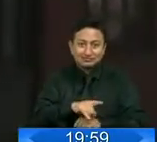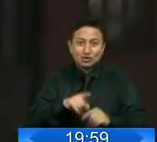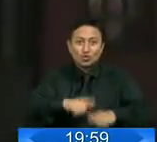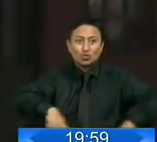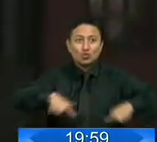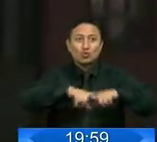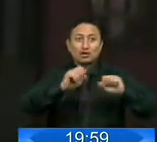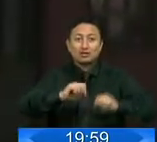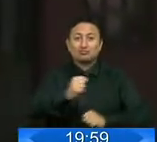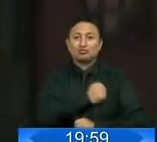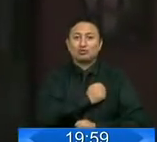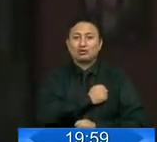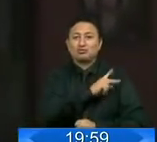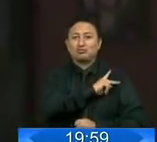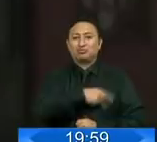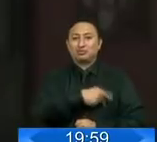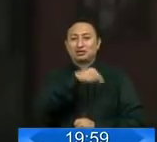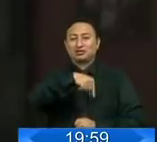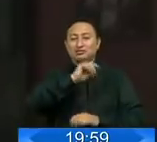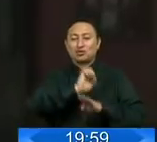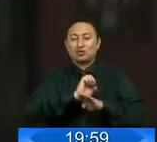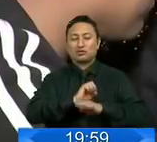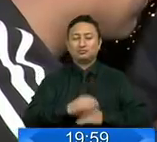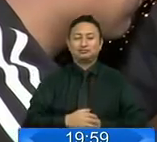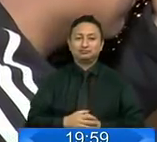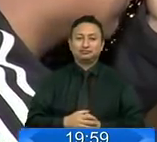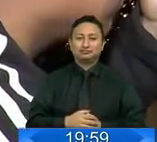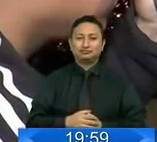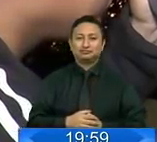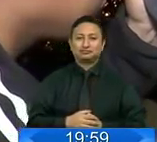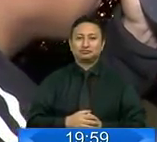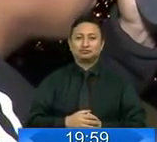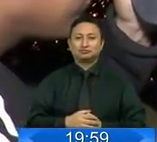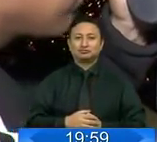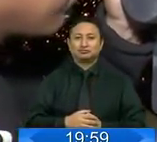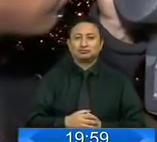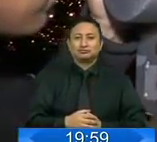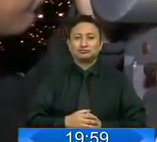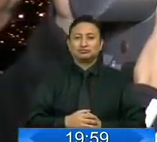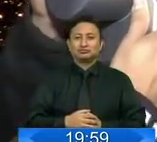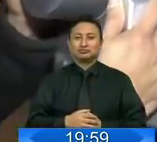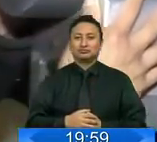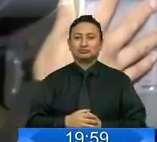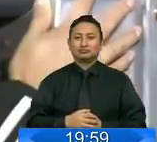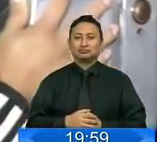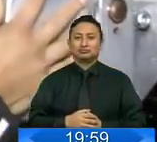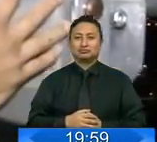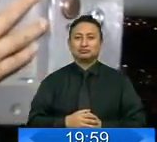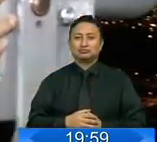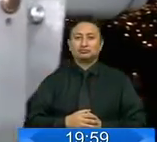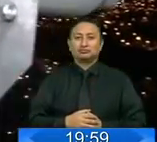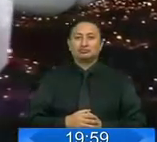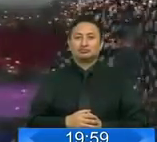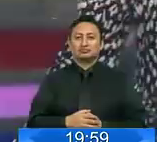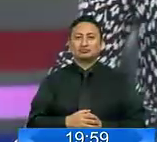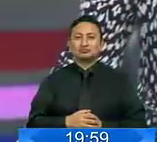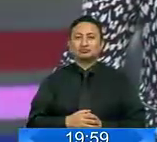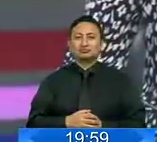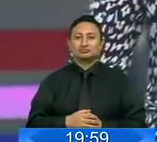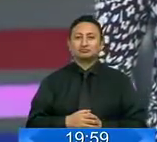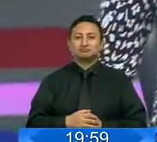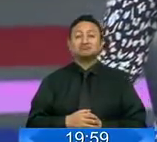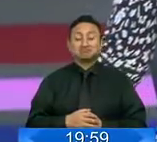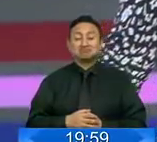personalidad propia en el Ecuador y en el mundo. Informó desde la ciudad de Cuenca, Francisco Ramírez.